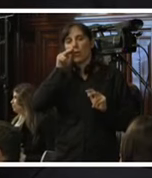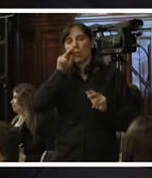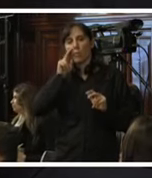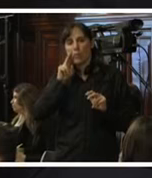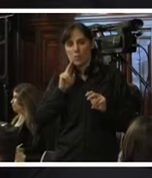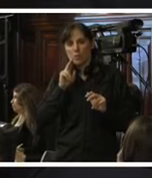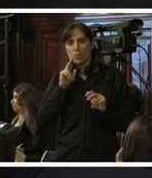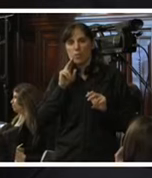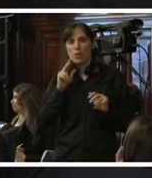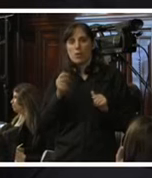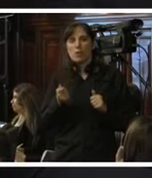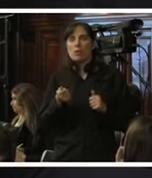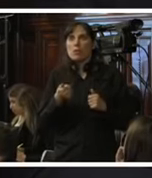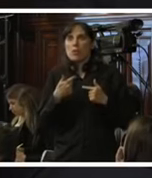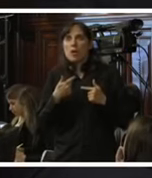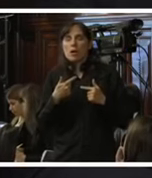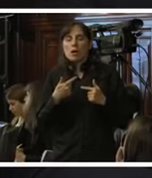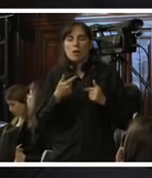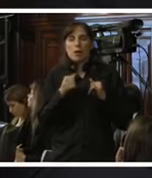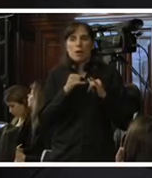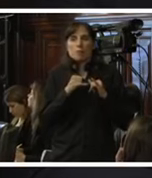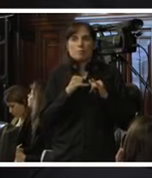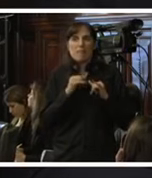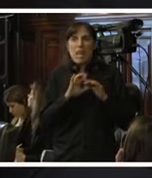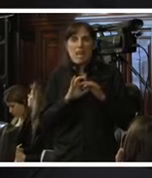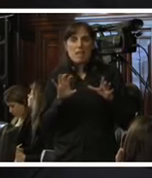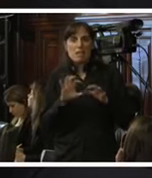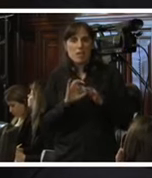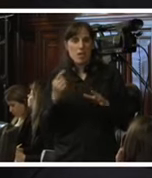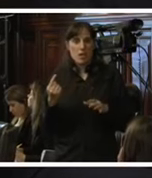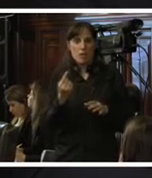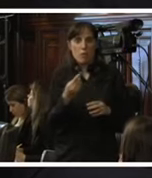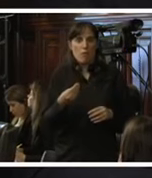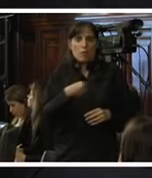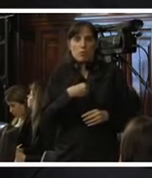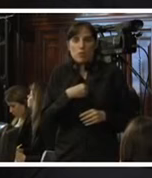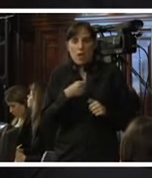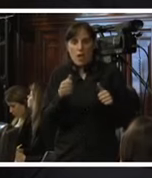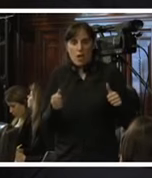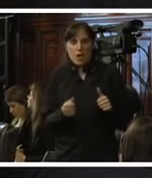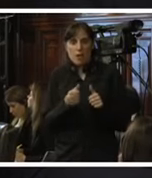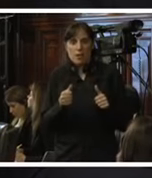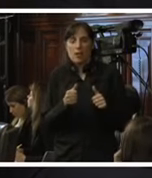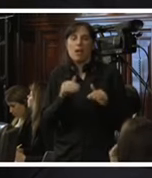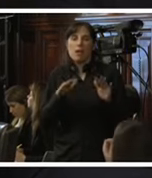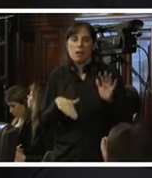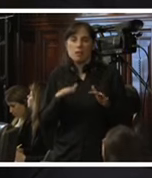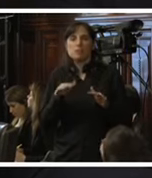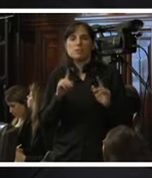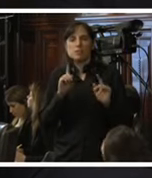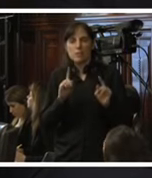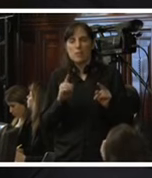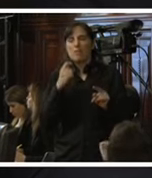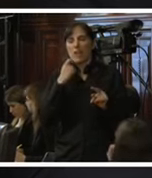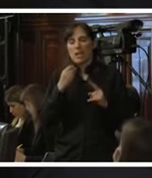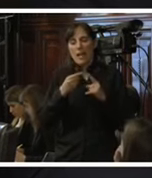una autonomía de la voluntad que implica a tomar conciencia y tomar decisiones en base a precedentes, tenemos todavía un